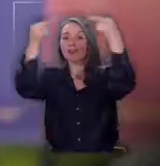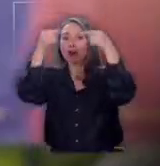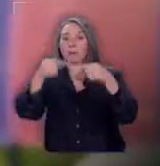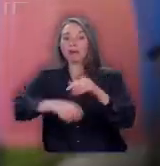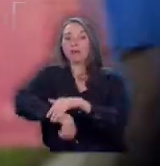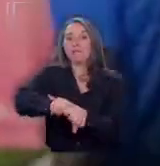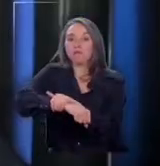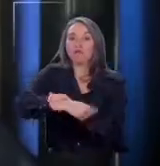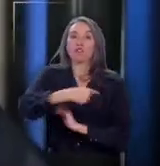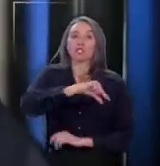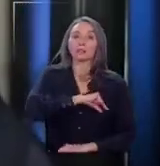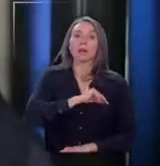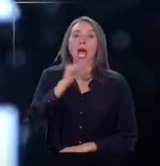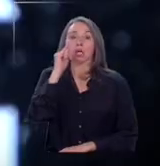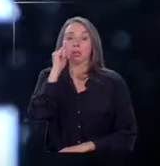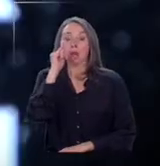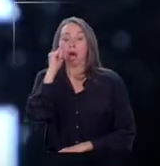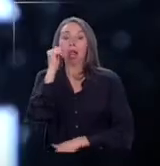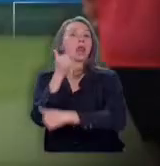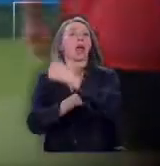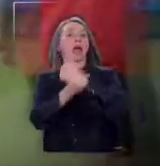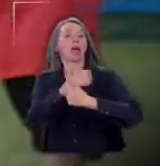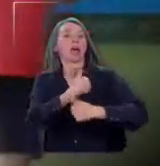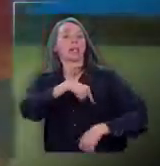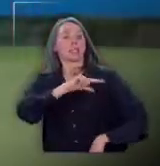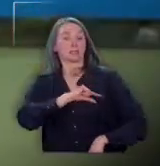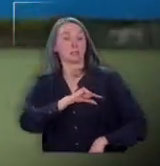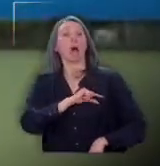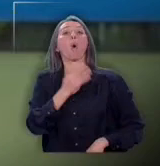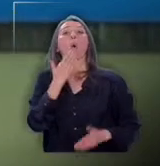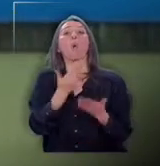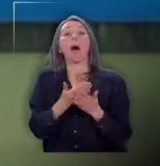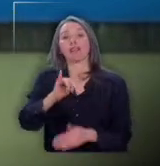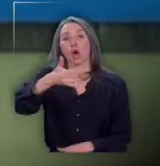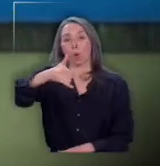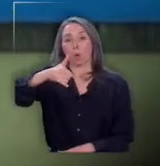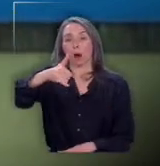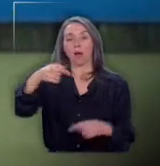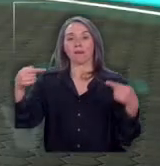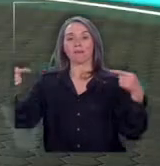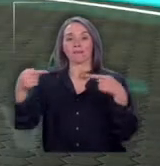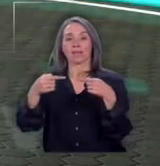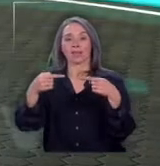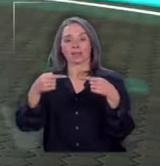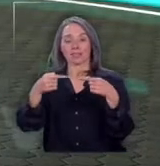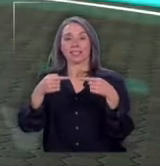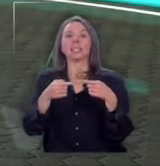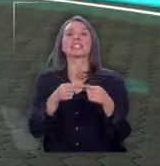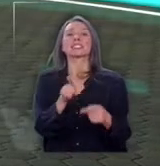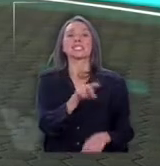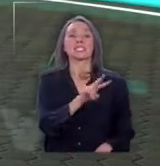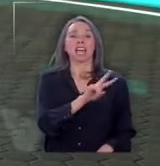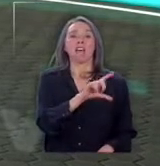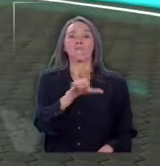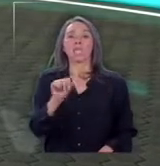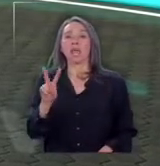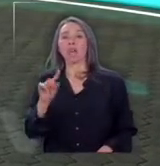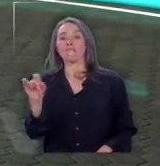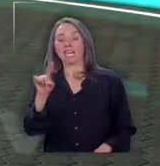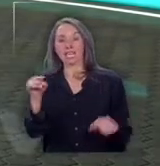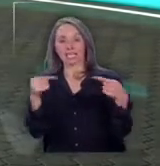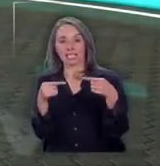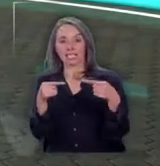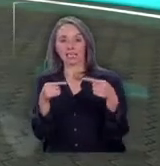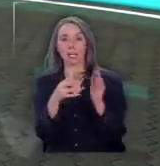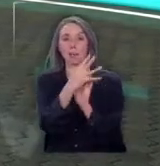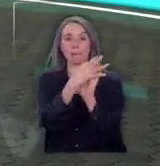e Italia en el caso de de la liga hispana será el jueves con el clásico andaluz Sevilla betis agente